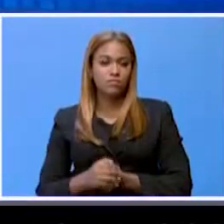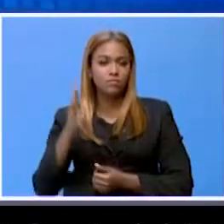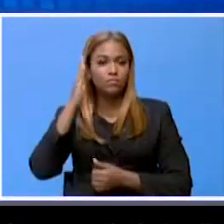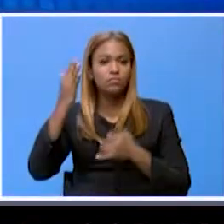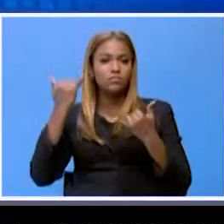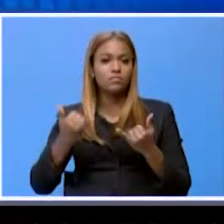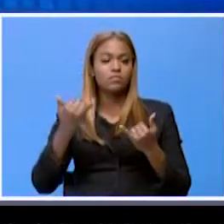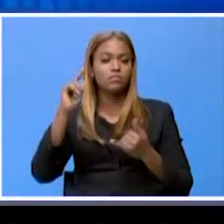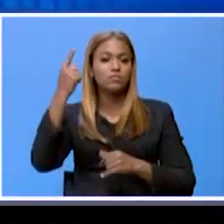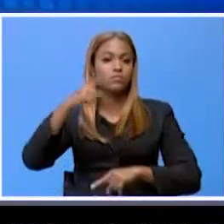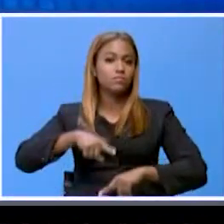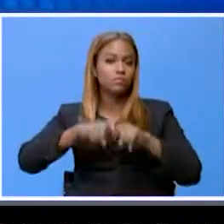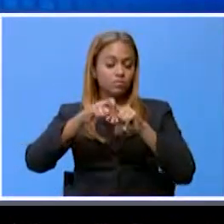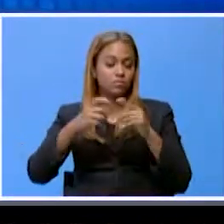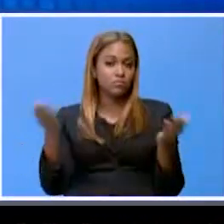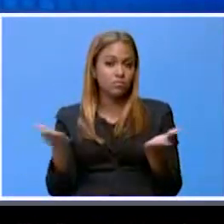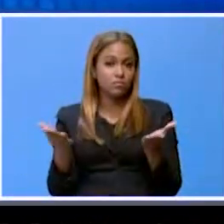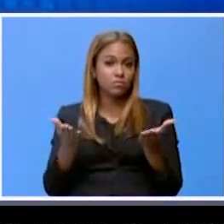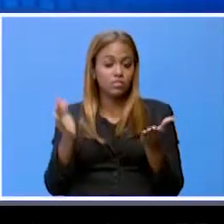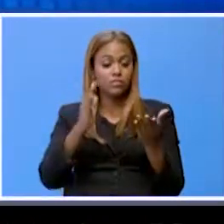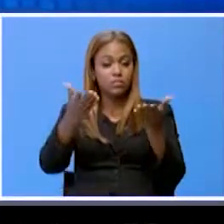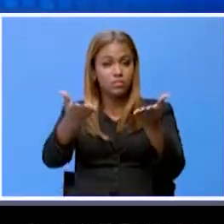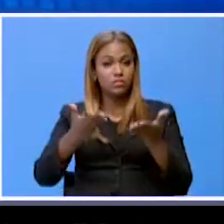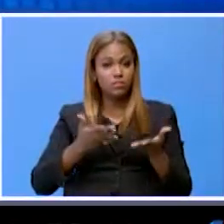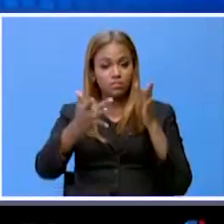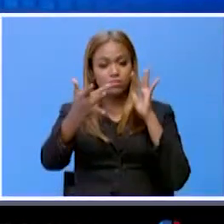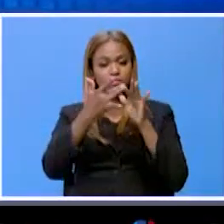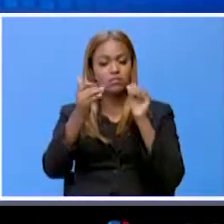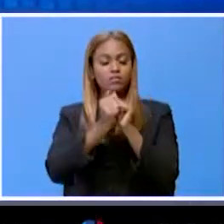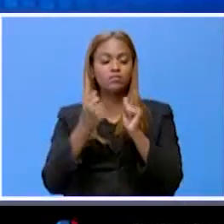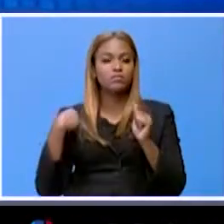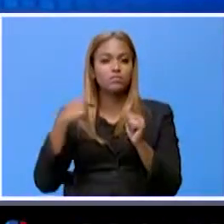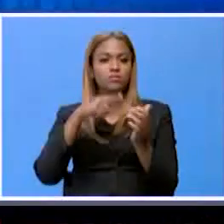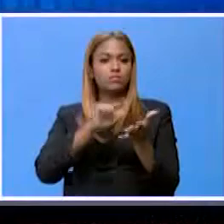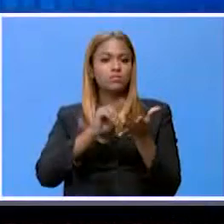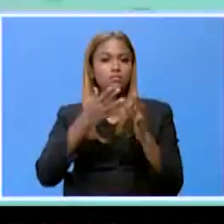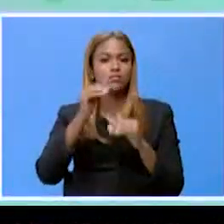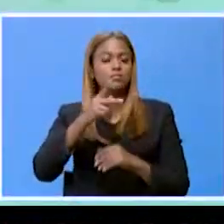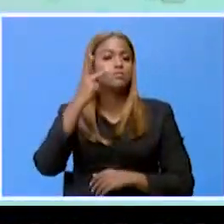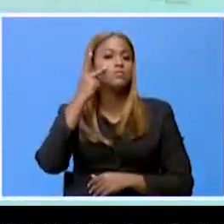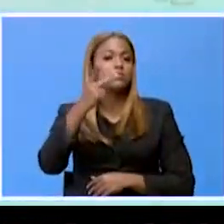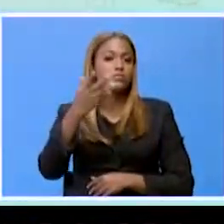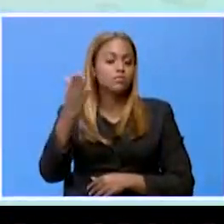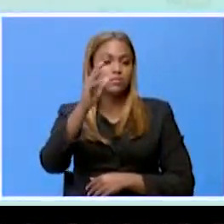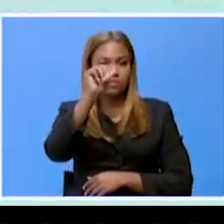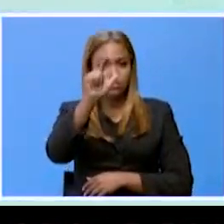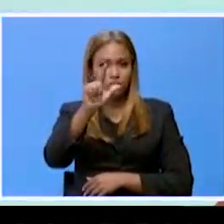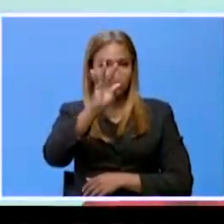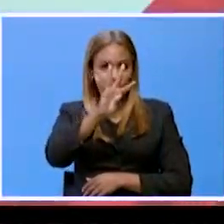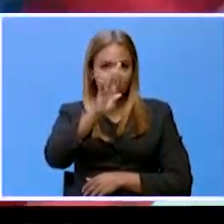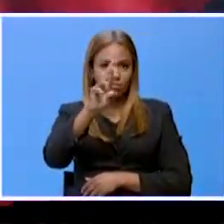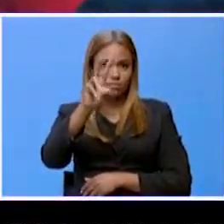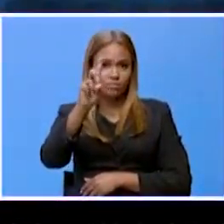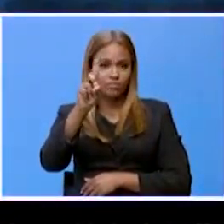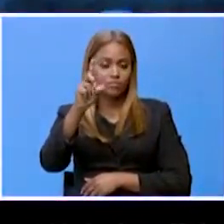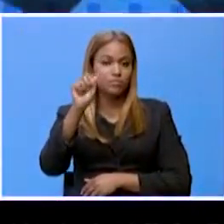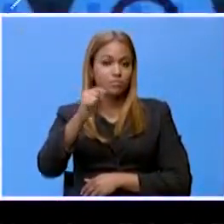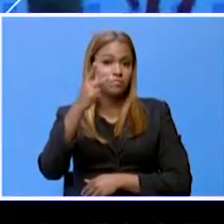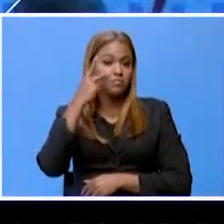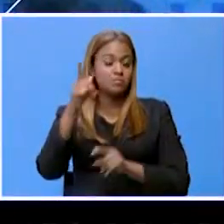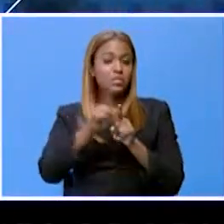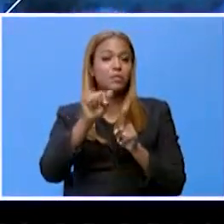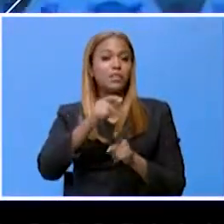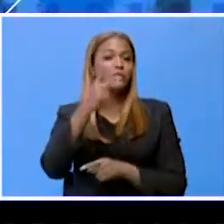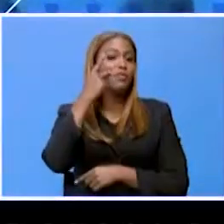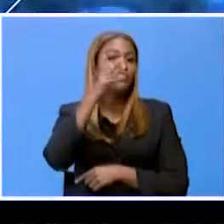Nos vamos a una primera pausa comercial. Invitarlos a seguirnos en nuestras plataformas de redes sociales, Canal 4RD. Así estamos